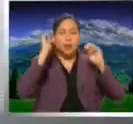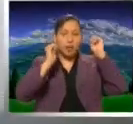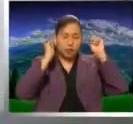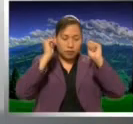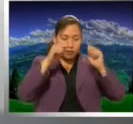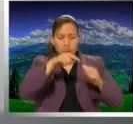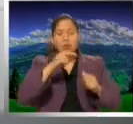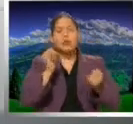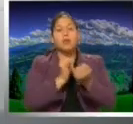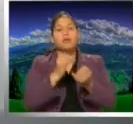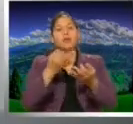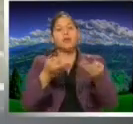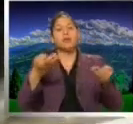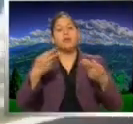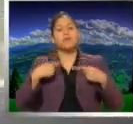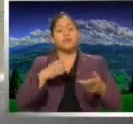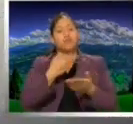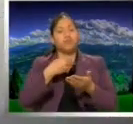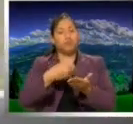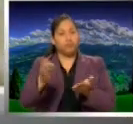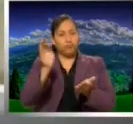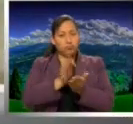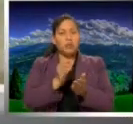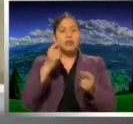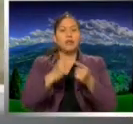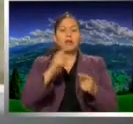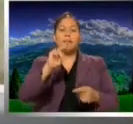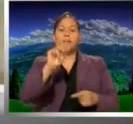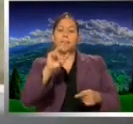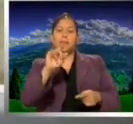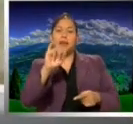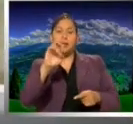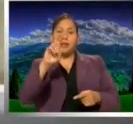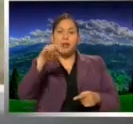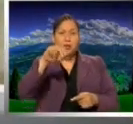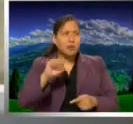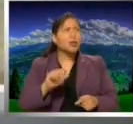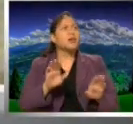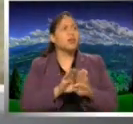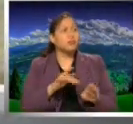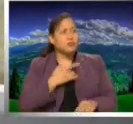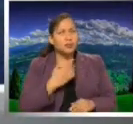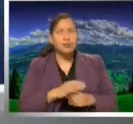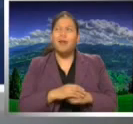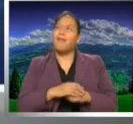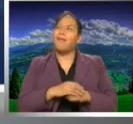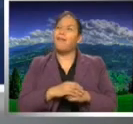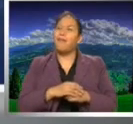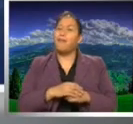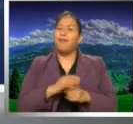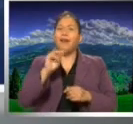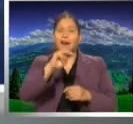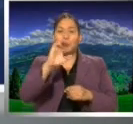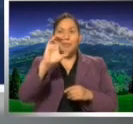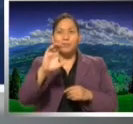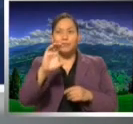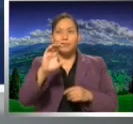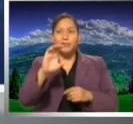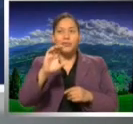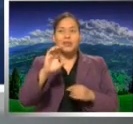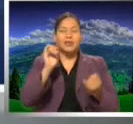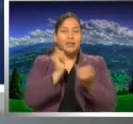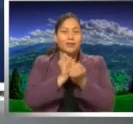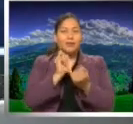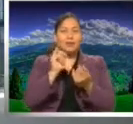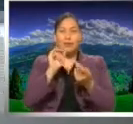de héroes. De héroes, De héroes, los héroes de Padierna, ¿cómo a qué te suena a ti los héroes de Padierna? Me suena como a la Magdalena Contreras